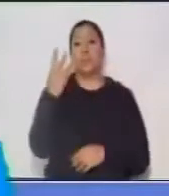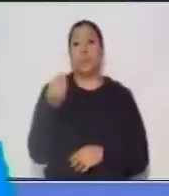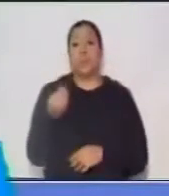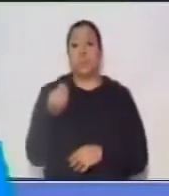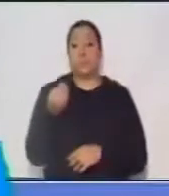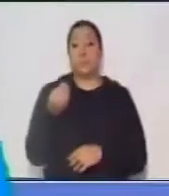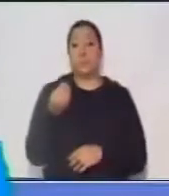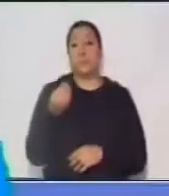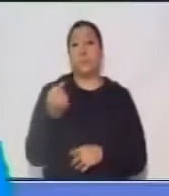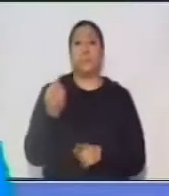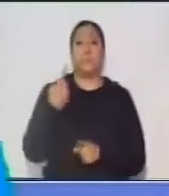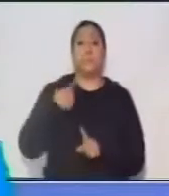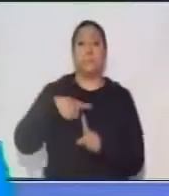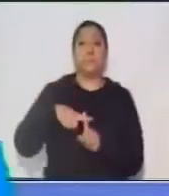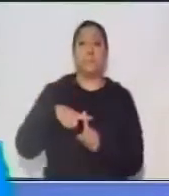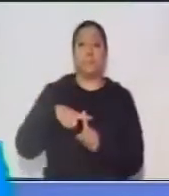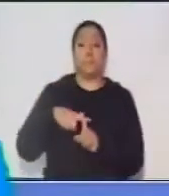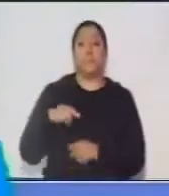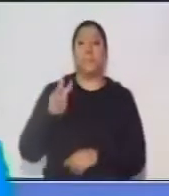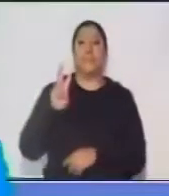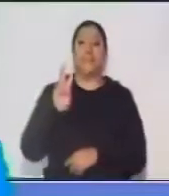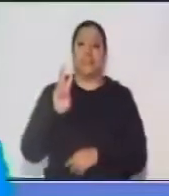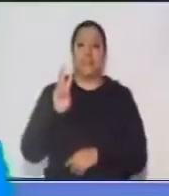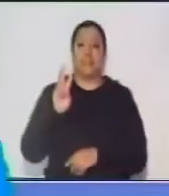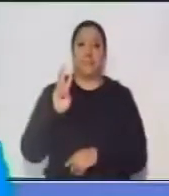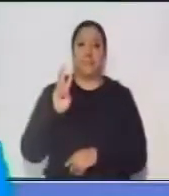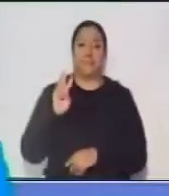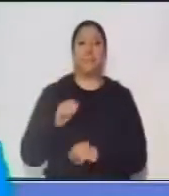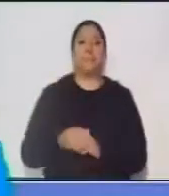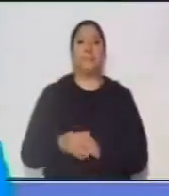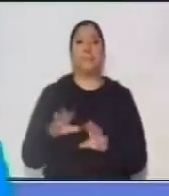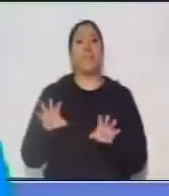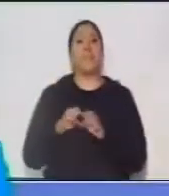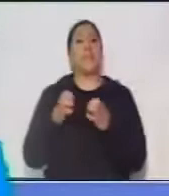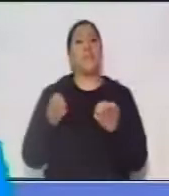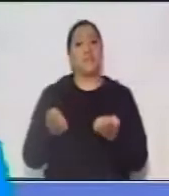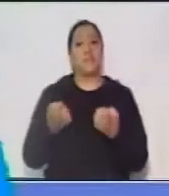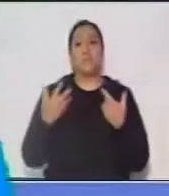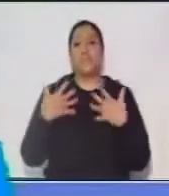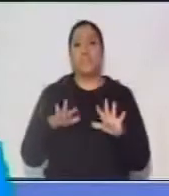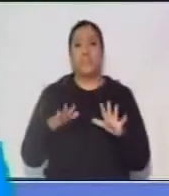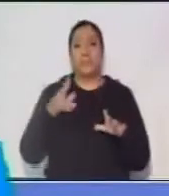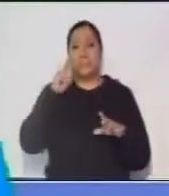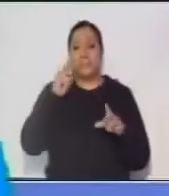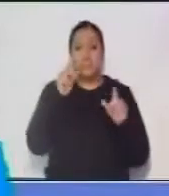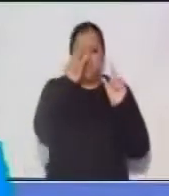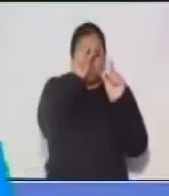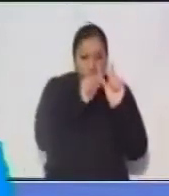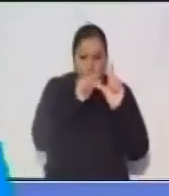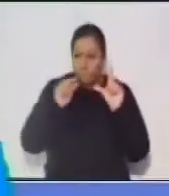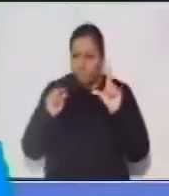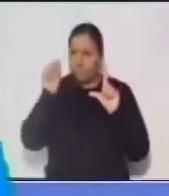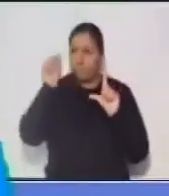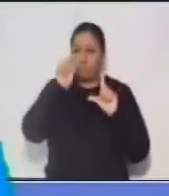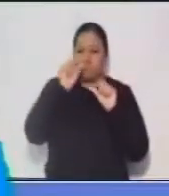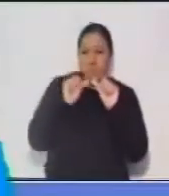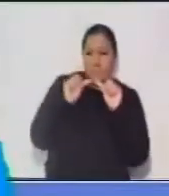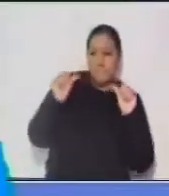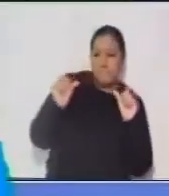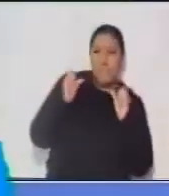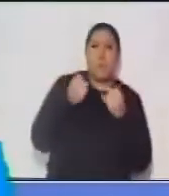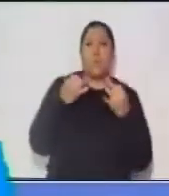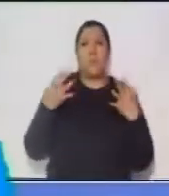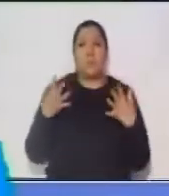más 3. Tenemos entonces la medida de todo el contorno. Eso es el